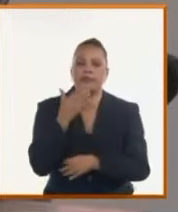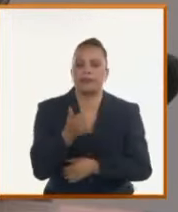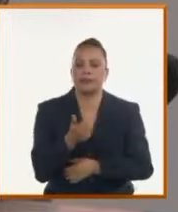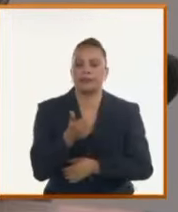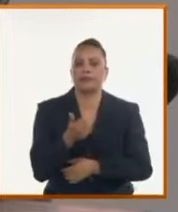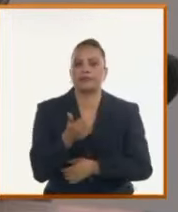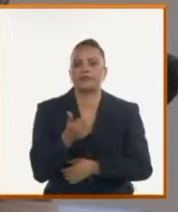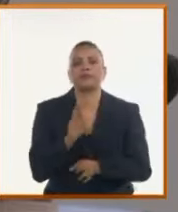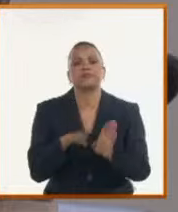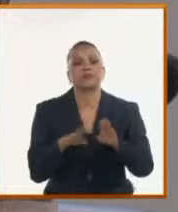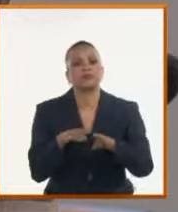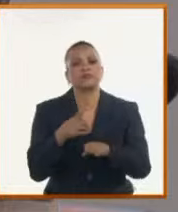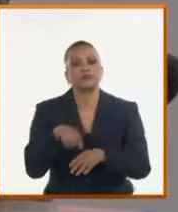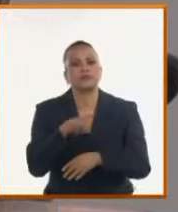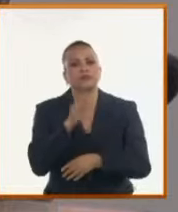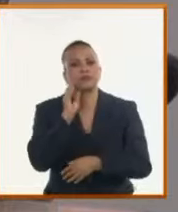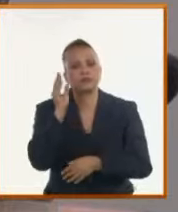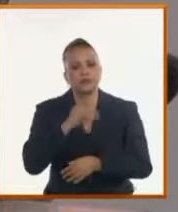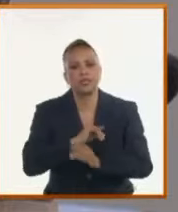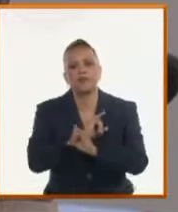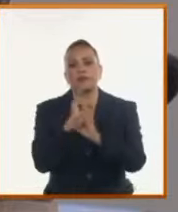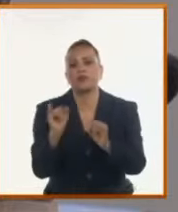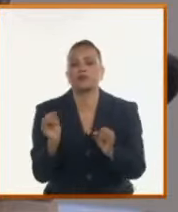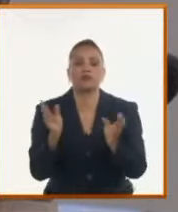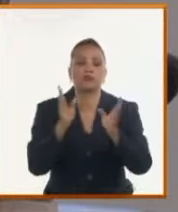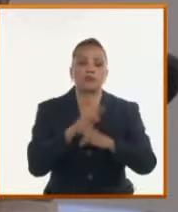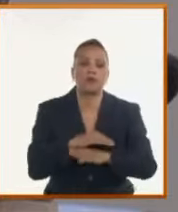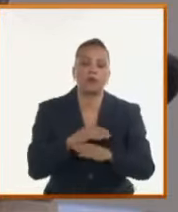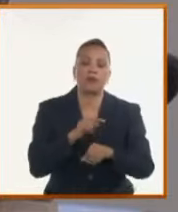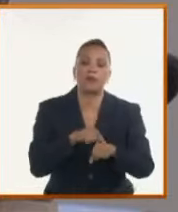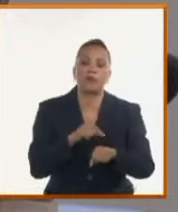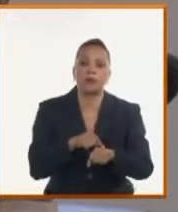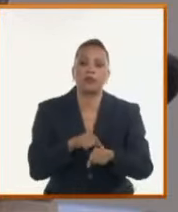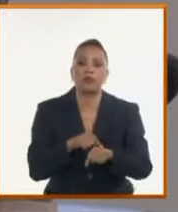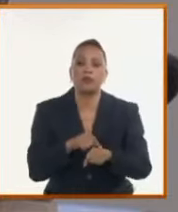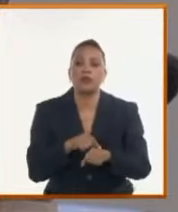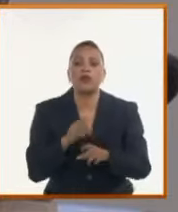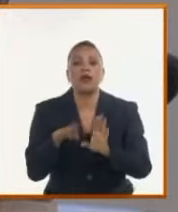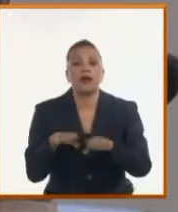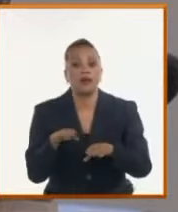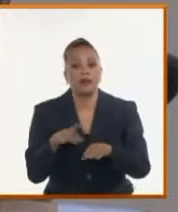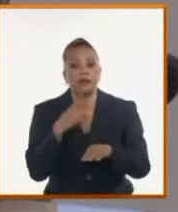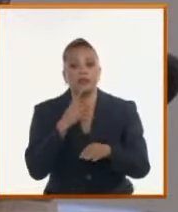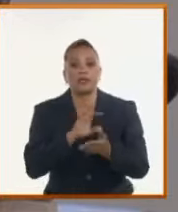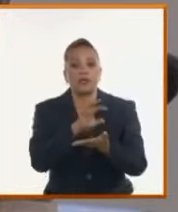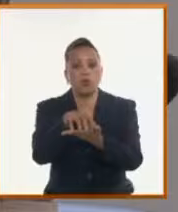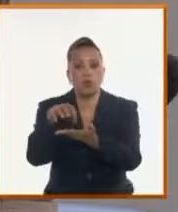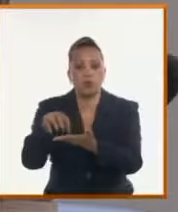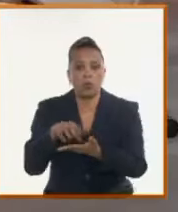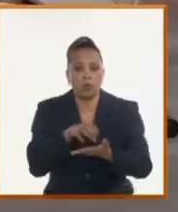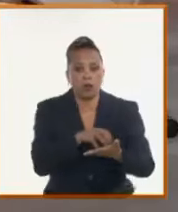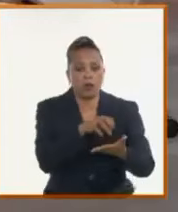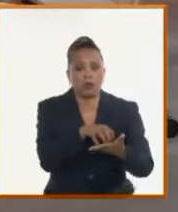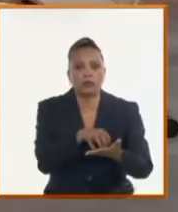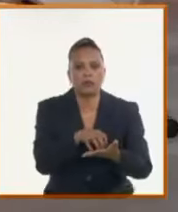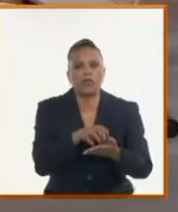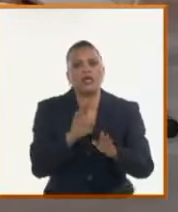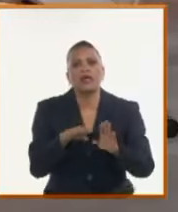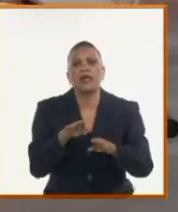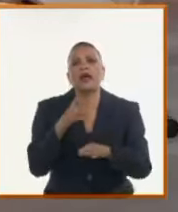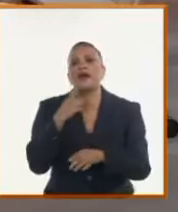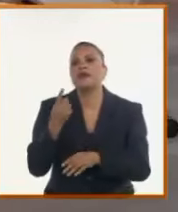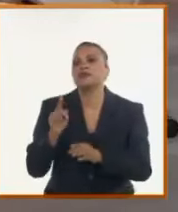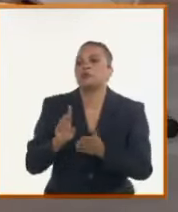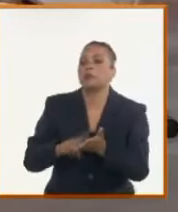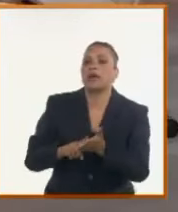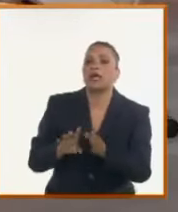que como bien usted decía falta la información oportuna inclusive nos pasa a veces en las estaciones elur decía Bueno a veces nos quedamos parados